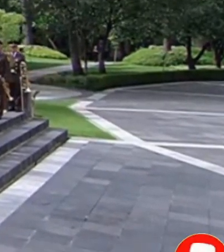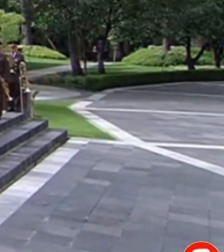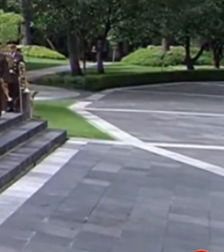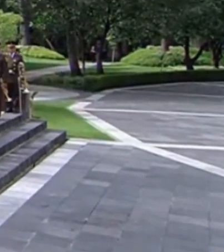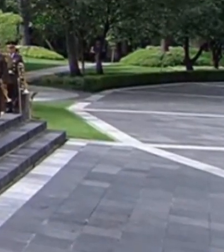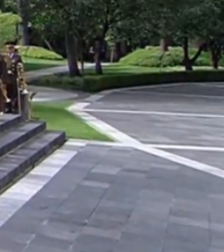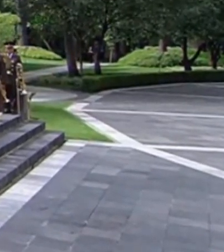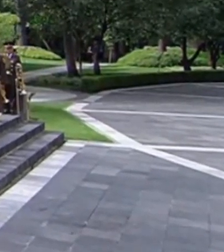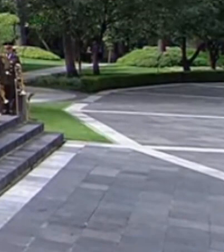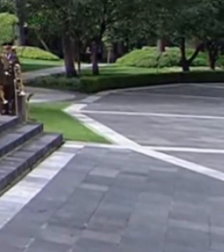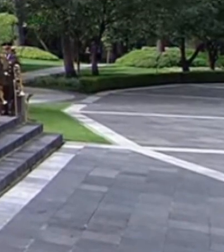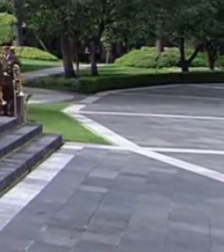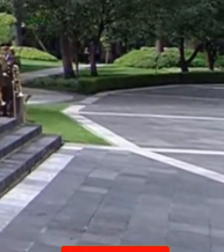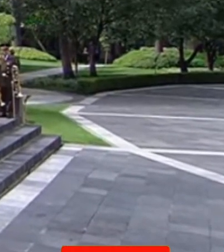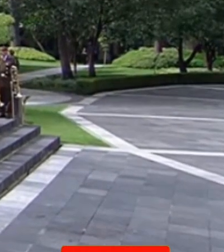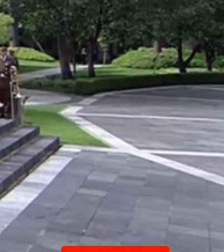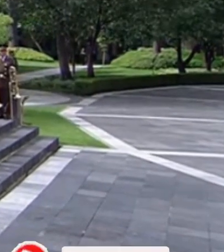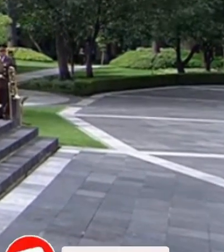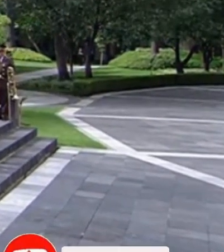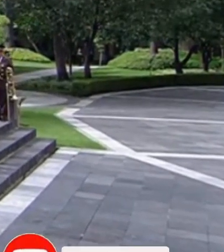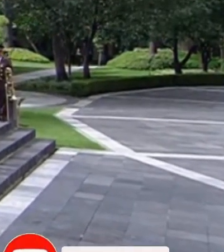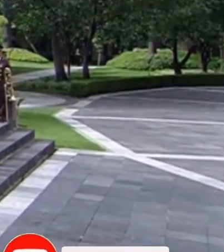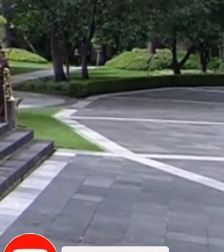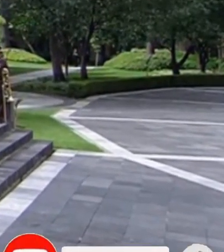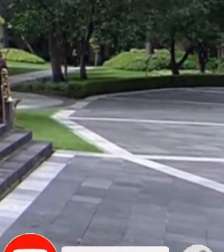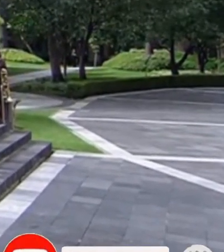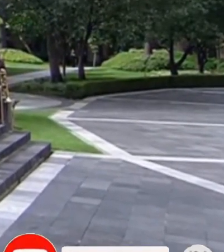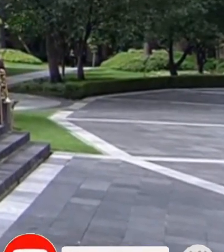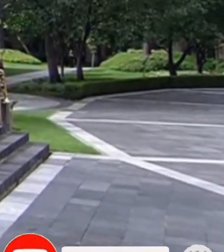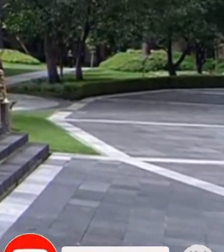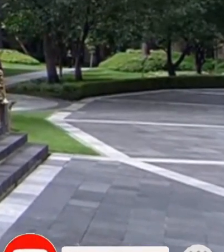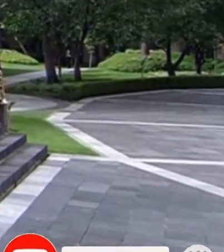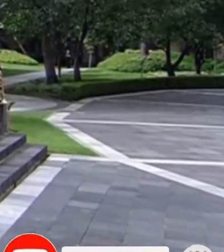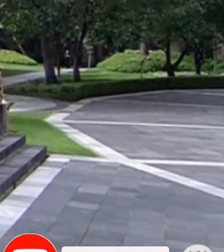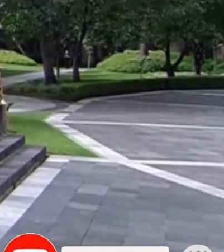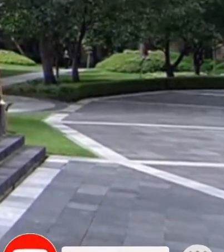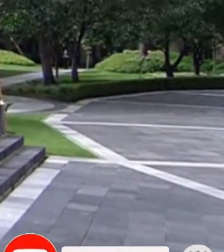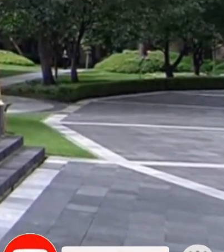Se les invita a permanecer de pie para entonar nuestro himno nacional.